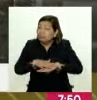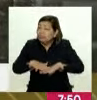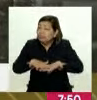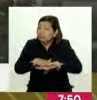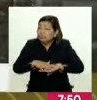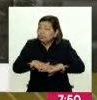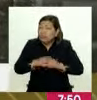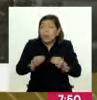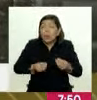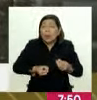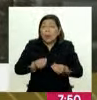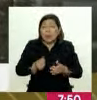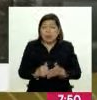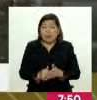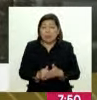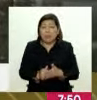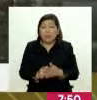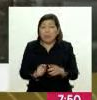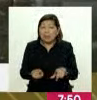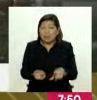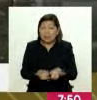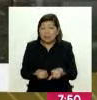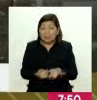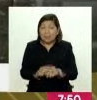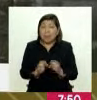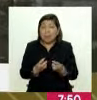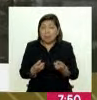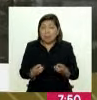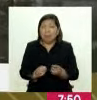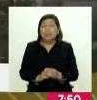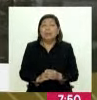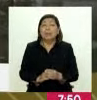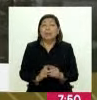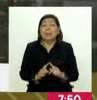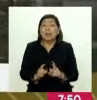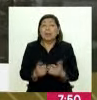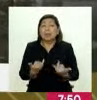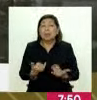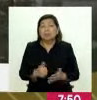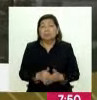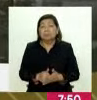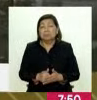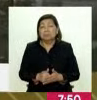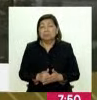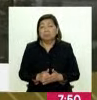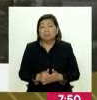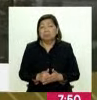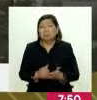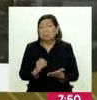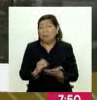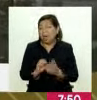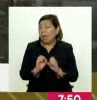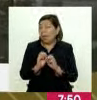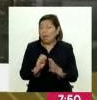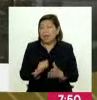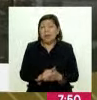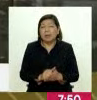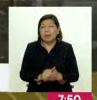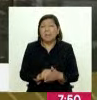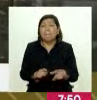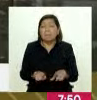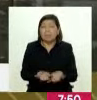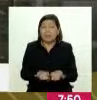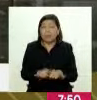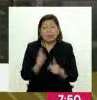mecanismo y procedimiento va a ser también materia de un reglamento. O sea, esto va a ser algo muy claro, muy preciso y también muy